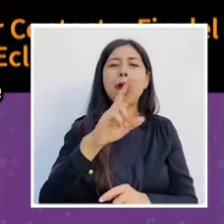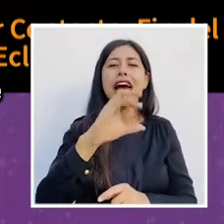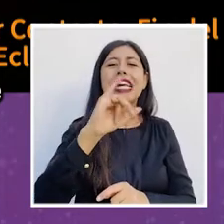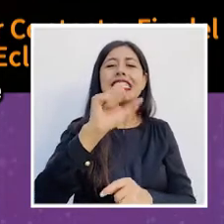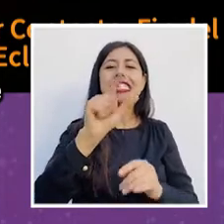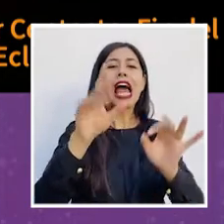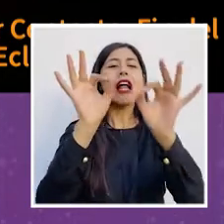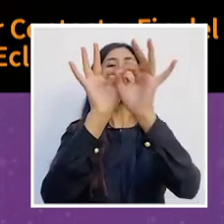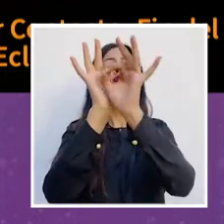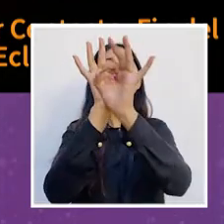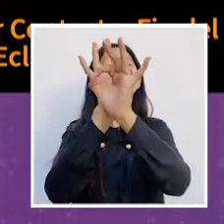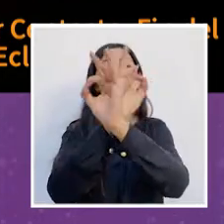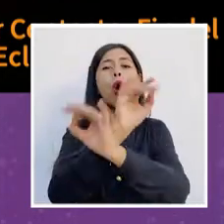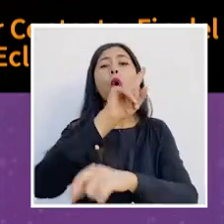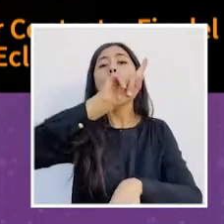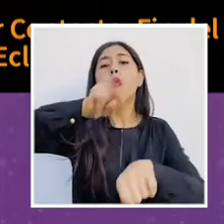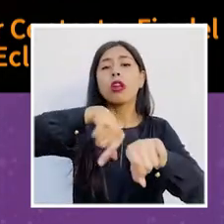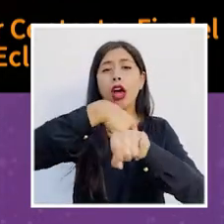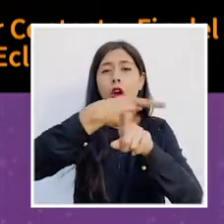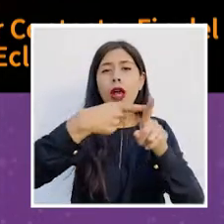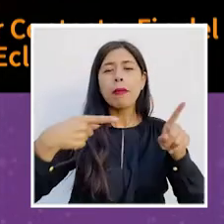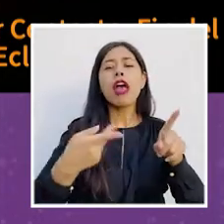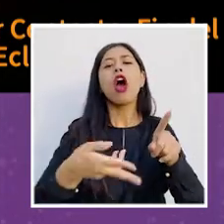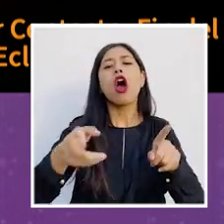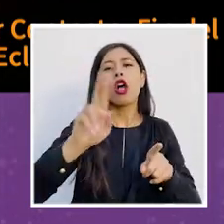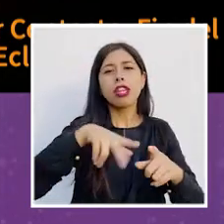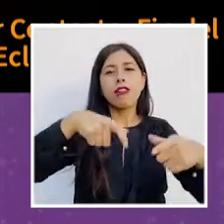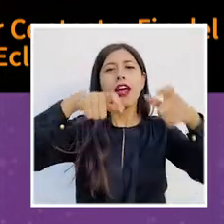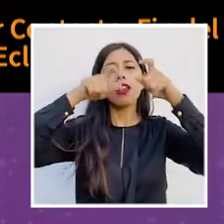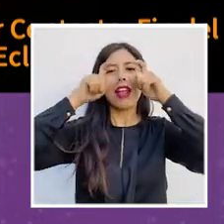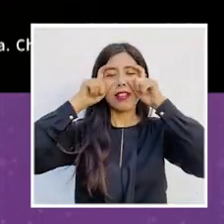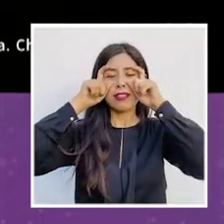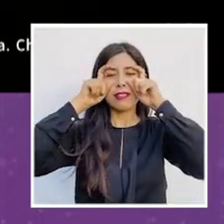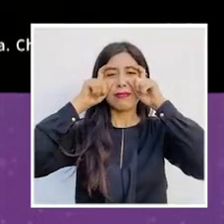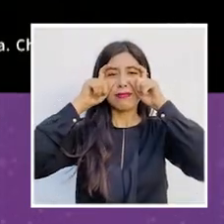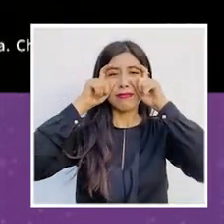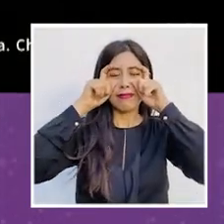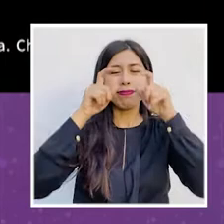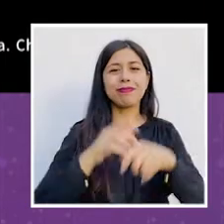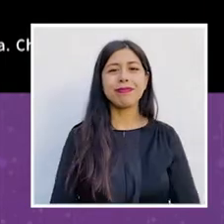que va a durar una hora y media. Y es el momento para volver a ponerse estos lentes especiales.